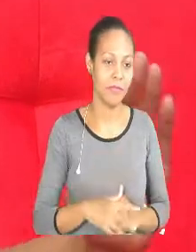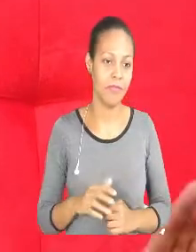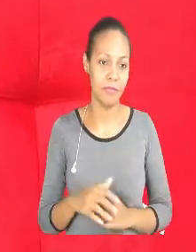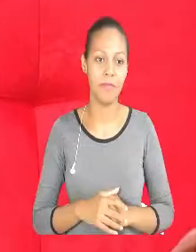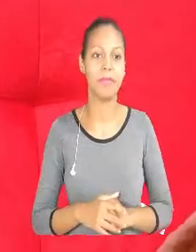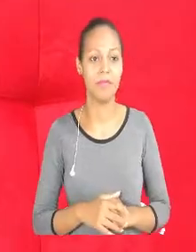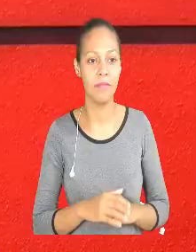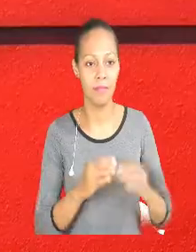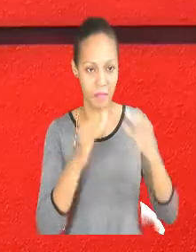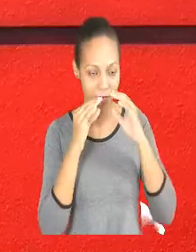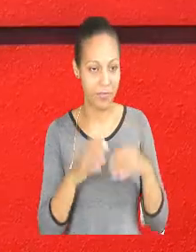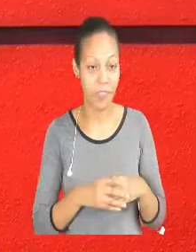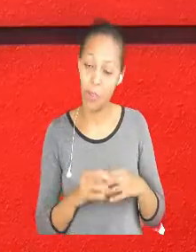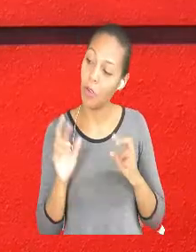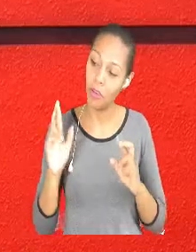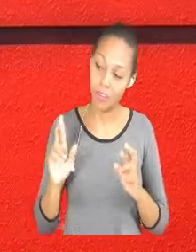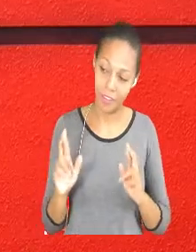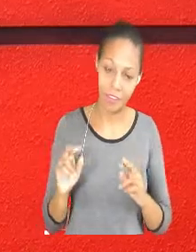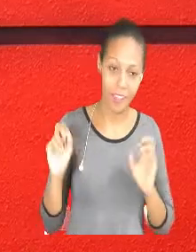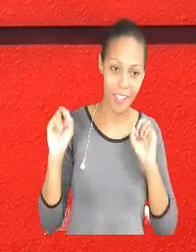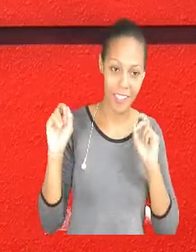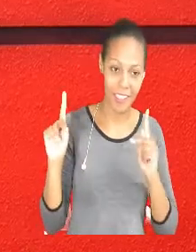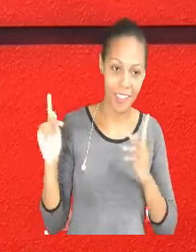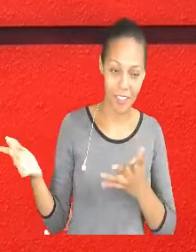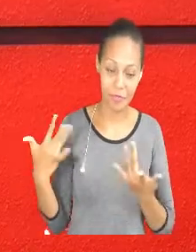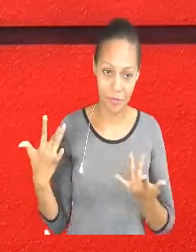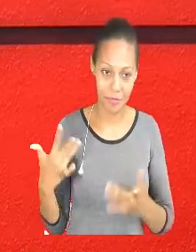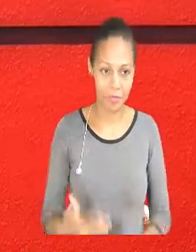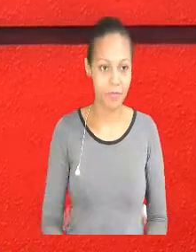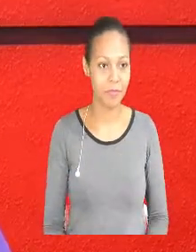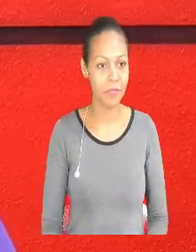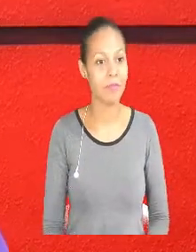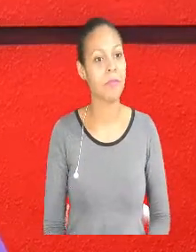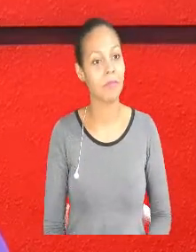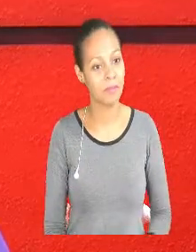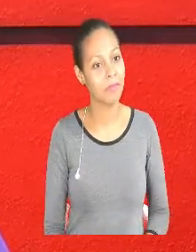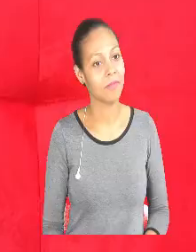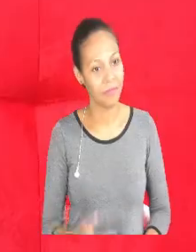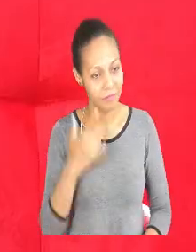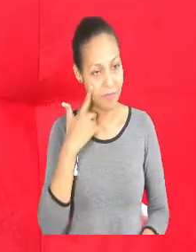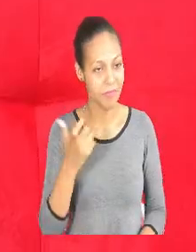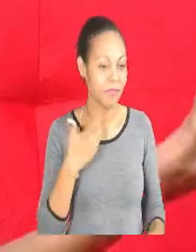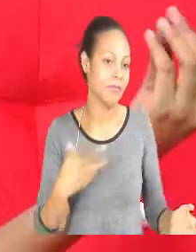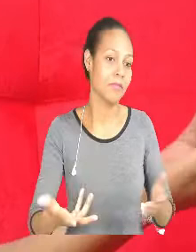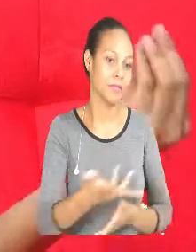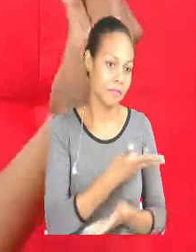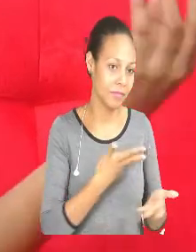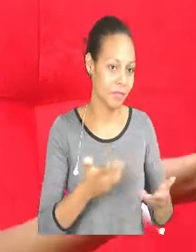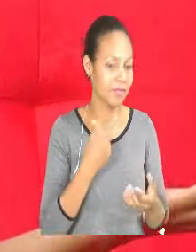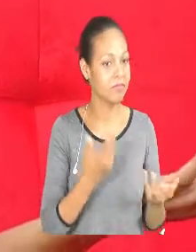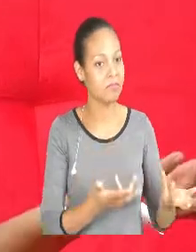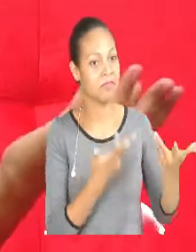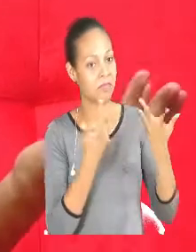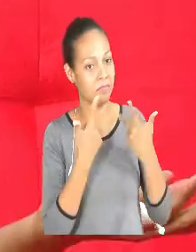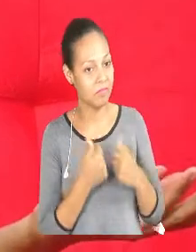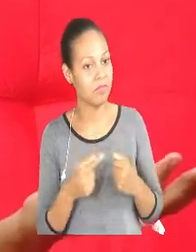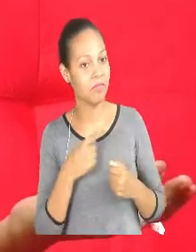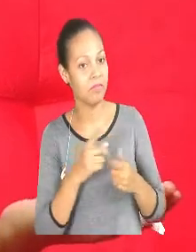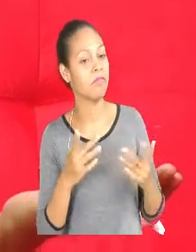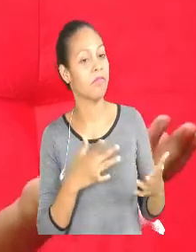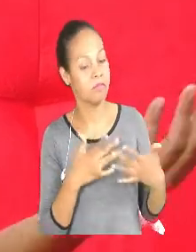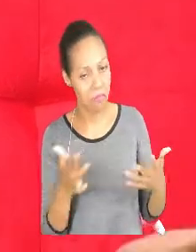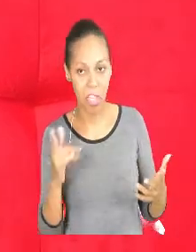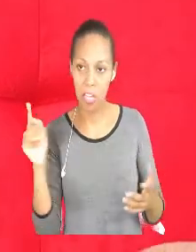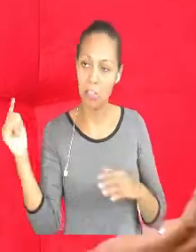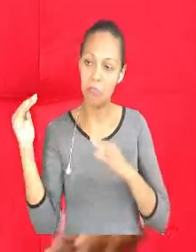sándwich. Os espero a todos, bienvenidos. Bueno, Mars, fue muy agradable compartir hoy, que nos contaras pues de los servicios que tiene la Iguana Casa